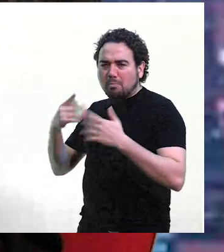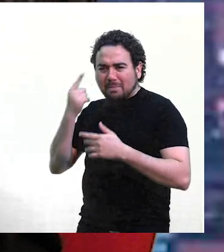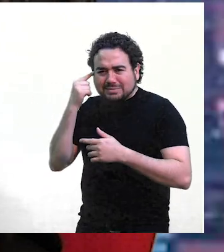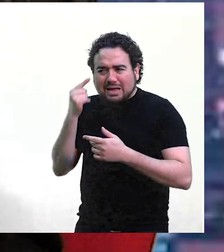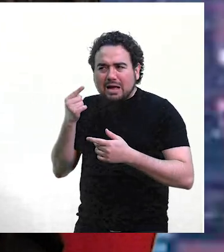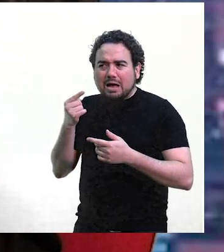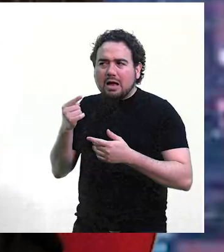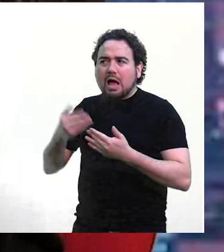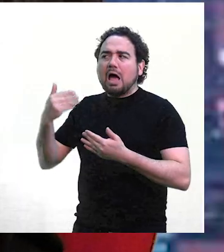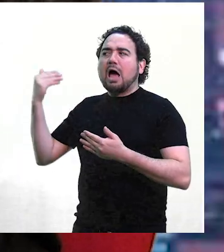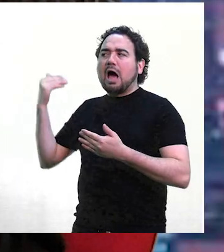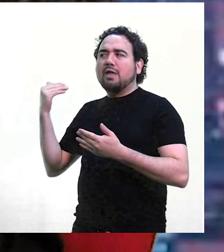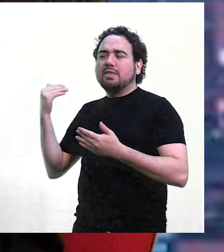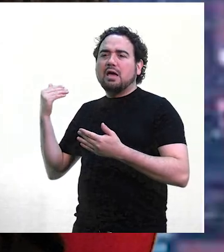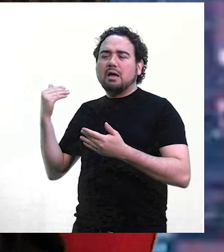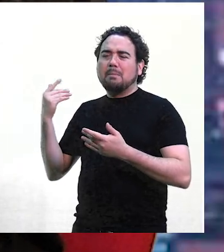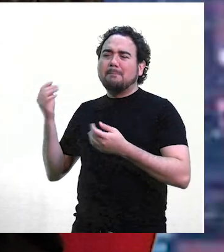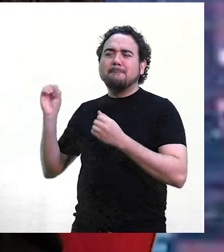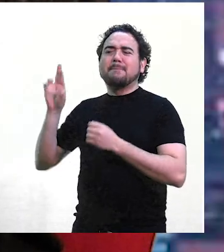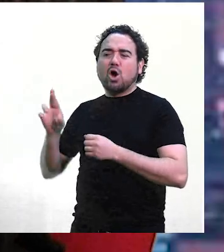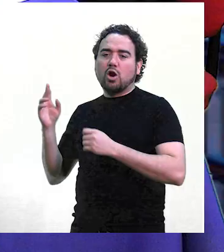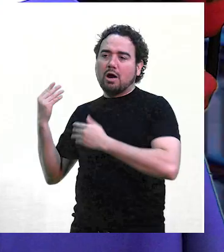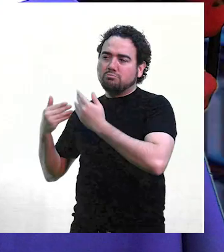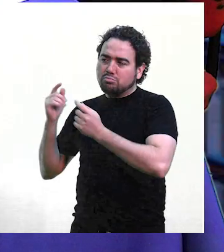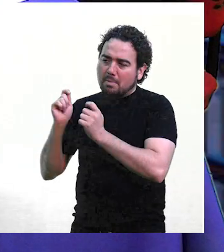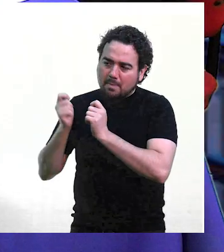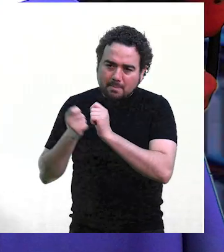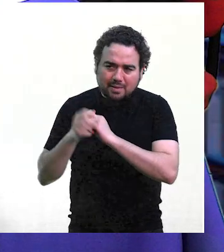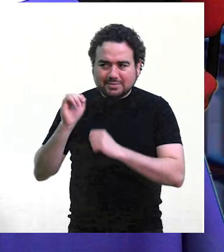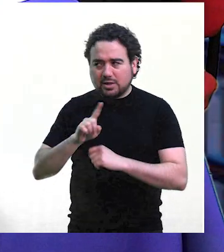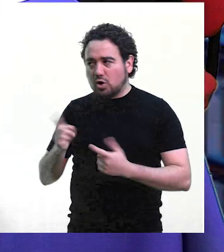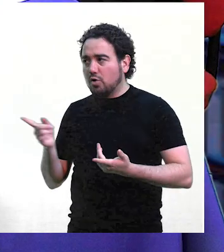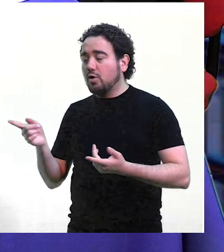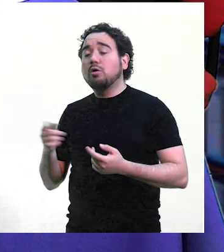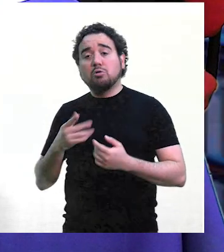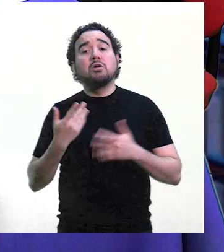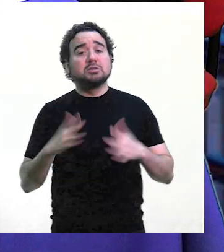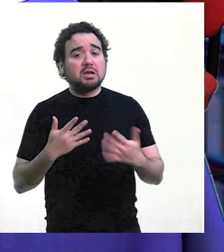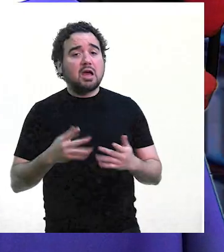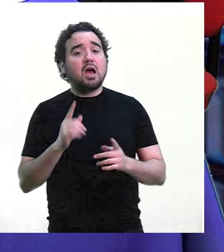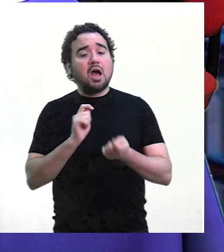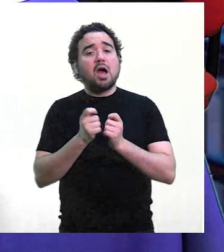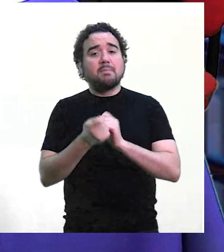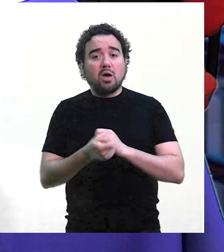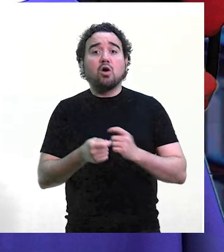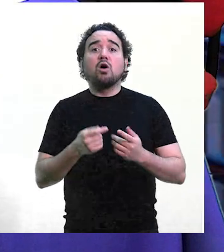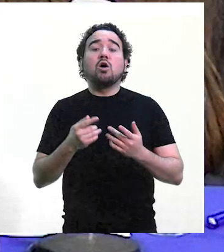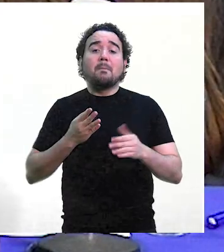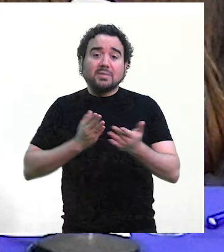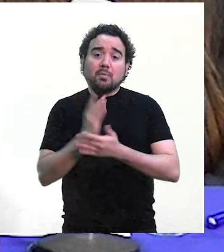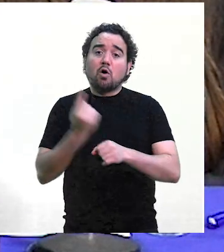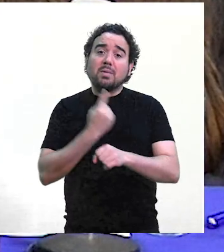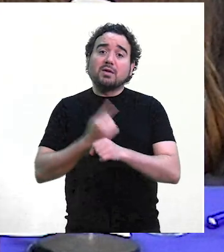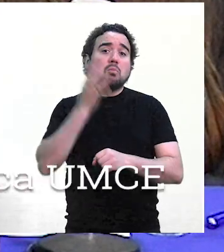cambiando con el tiempo? Y si es así o no es así, ¿por qué razones? O sea, ha ido cambiando, ya estamos hablando de esto. Yo creo que ya empecemos a hablar en